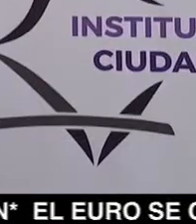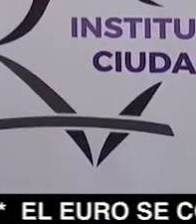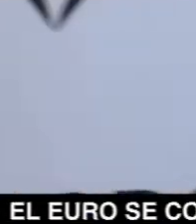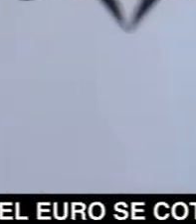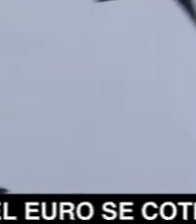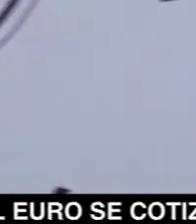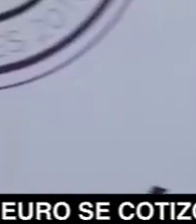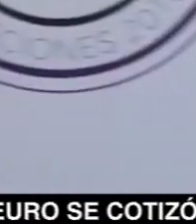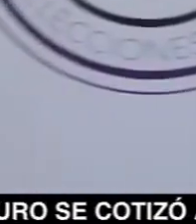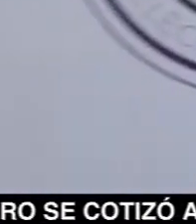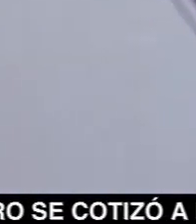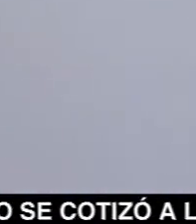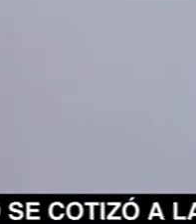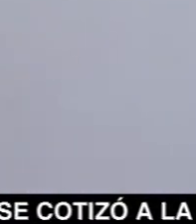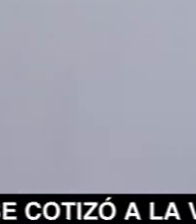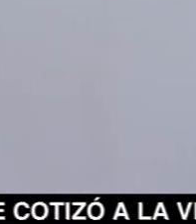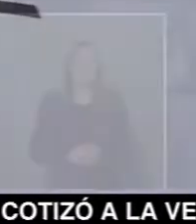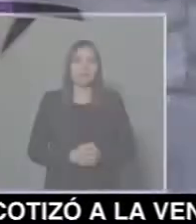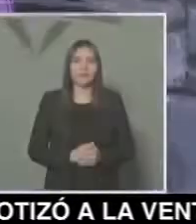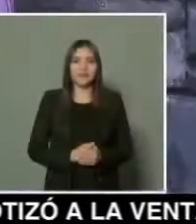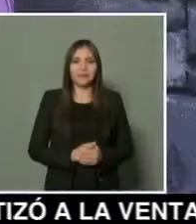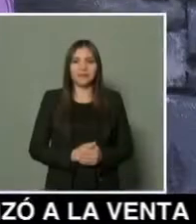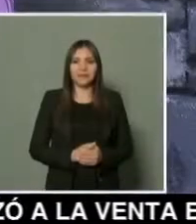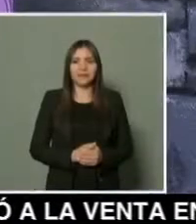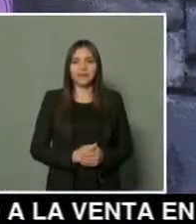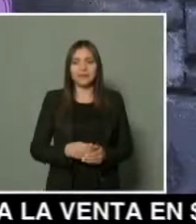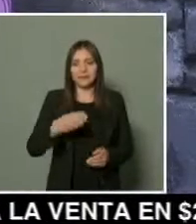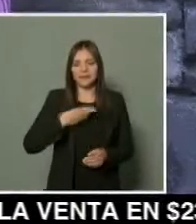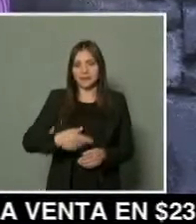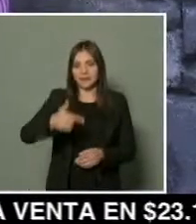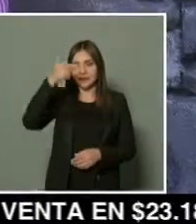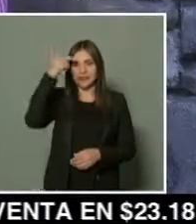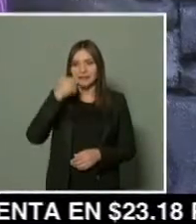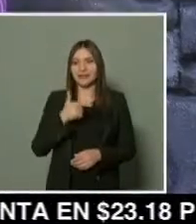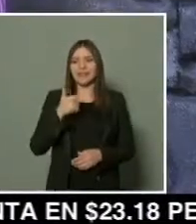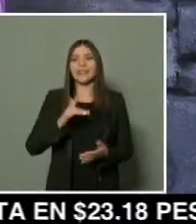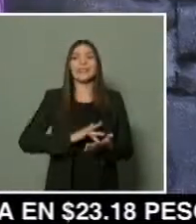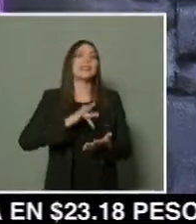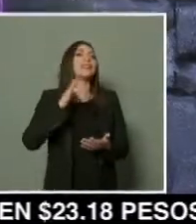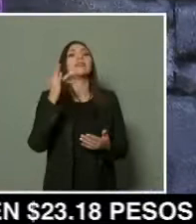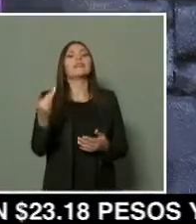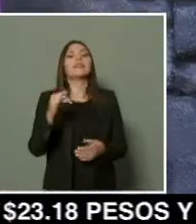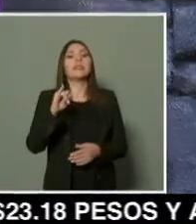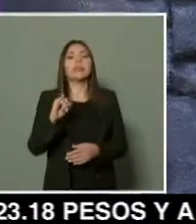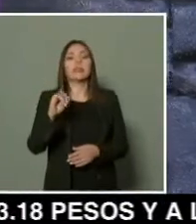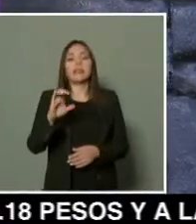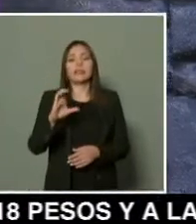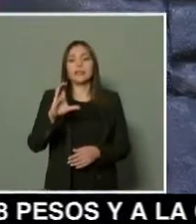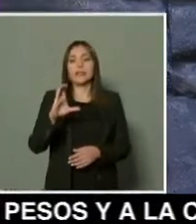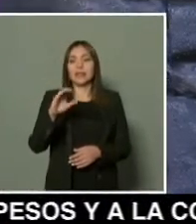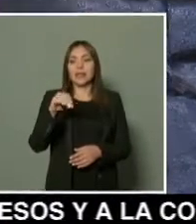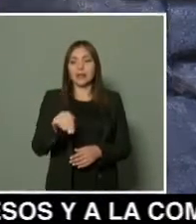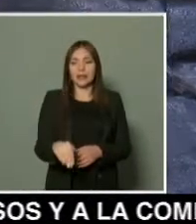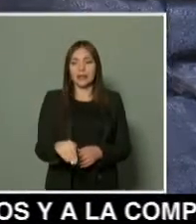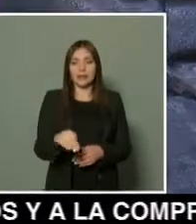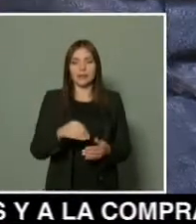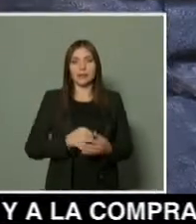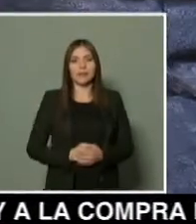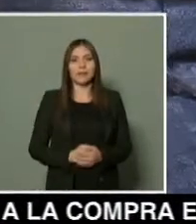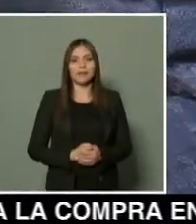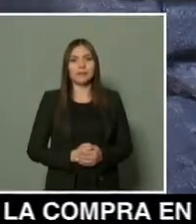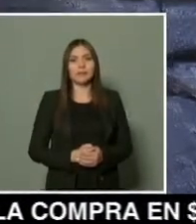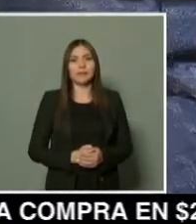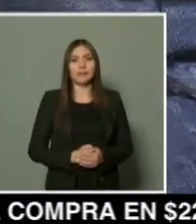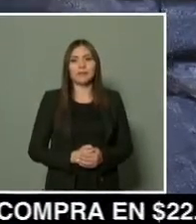correspondiente a las delegaciones de Benito Juárez y Coyoacán. La primer candidata que puso sus propuestas sobre la mesa fue Guadalupe